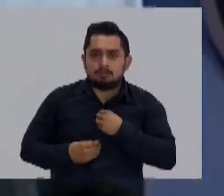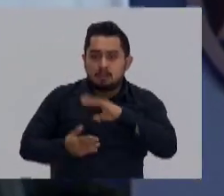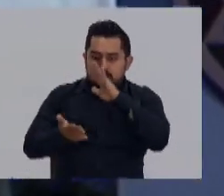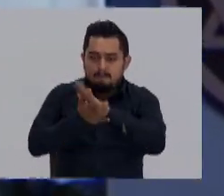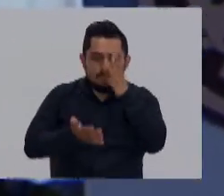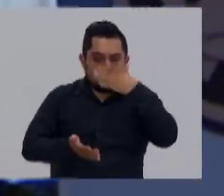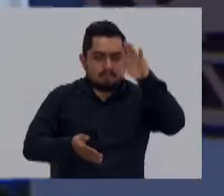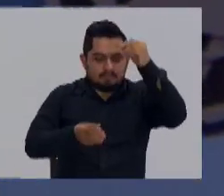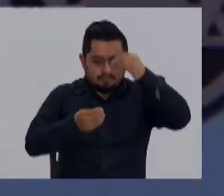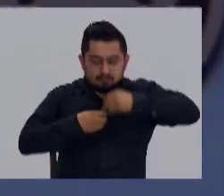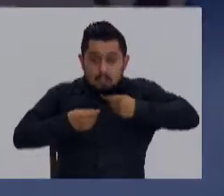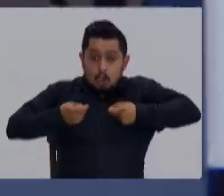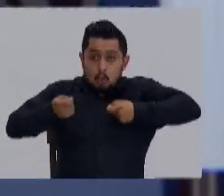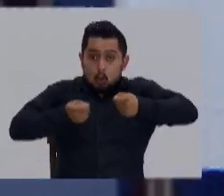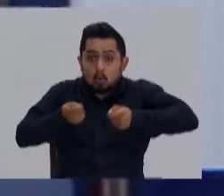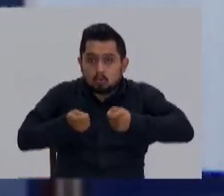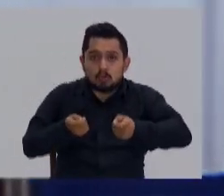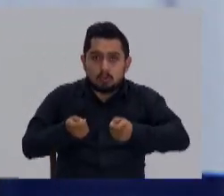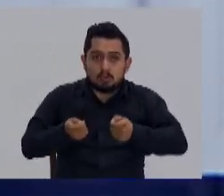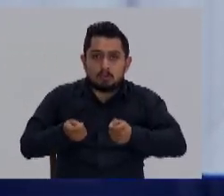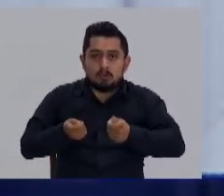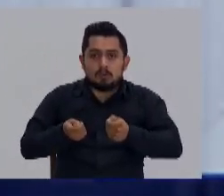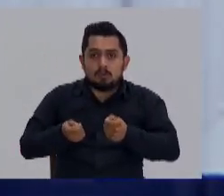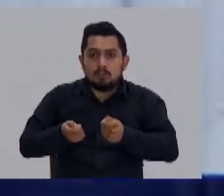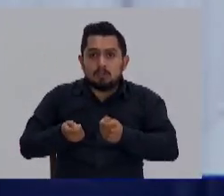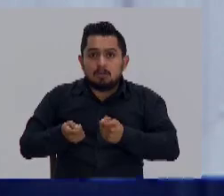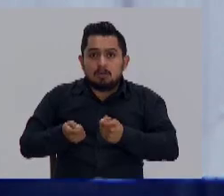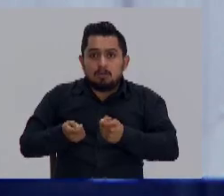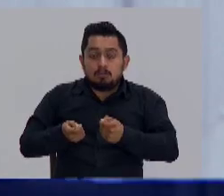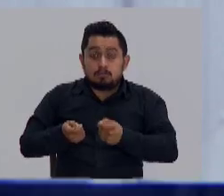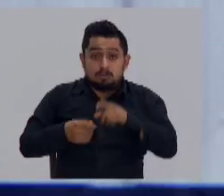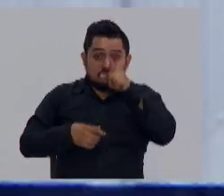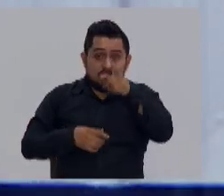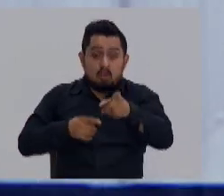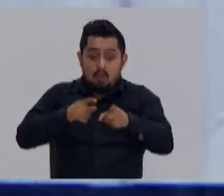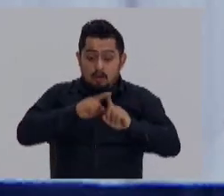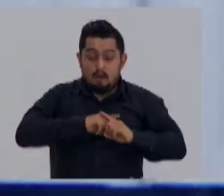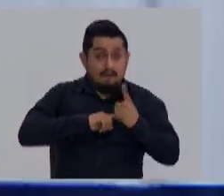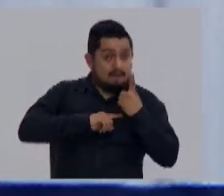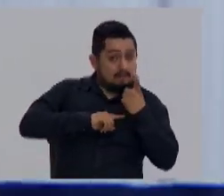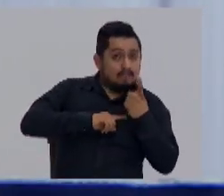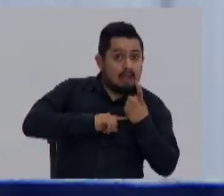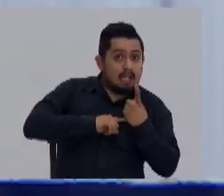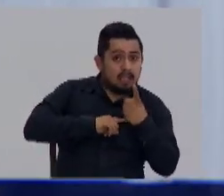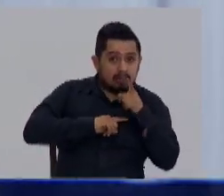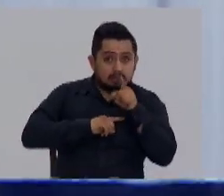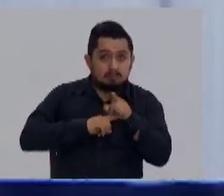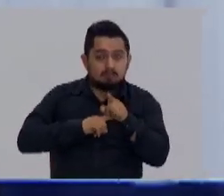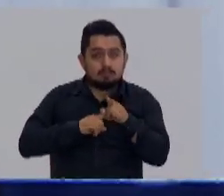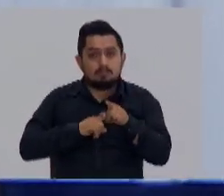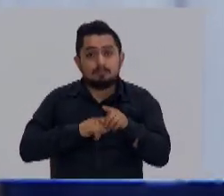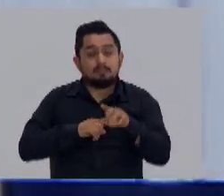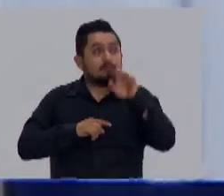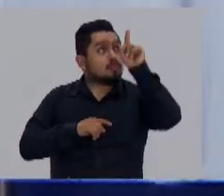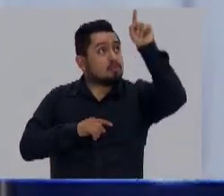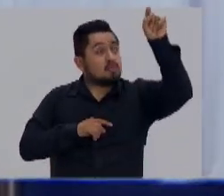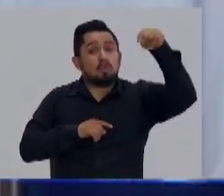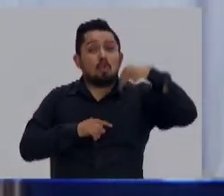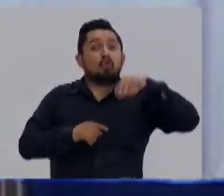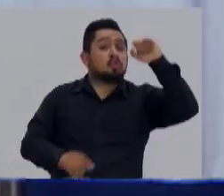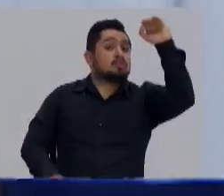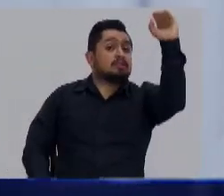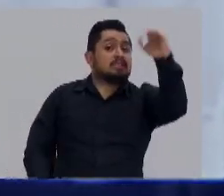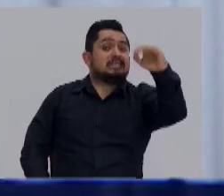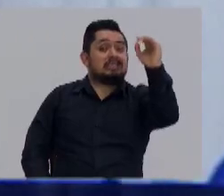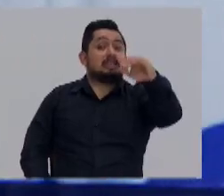Espíritu Santo en tu vida. Y si tú no has recibido a Cristo en esta tarde, Dios todavía